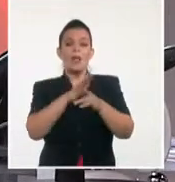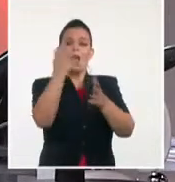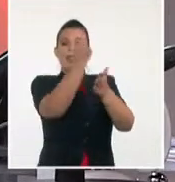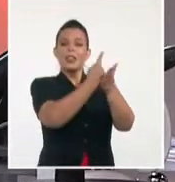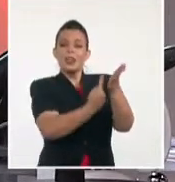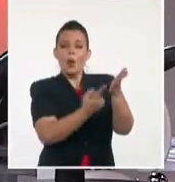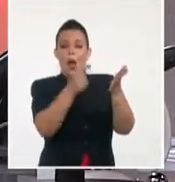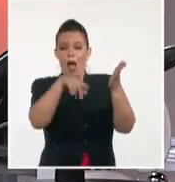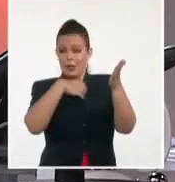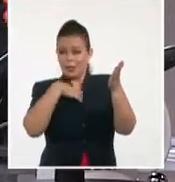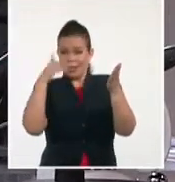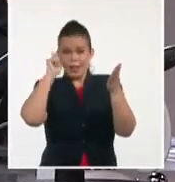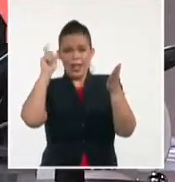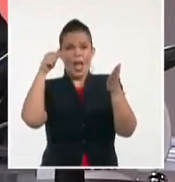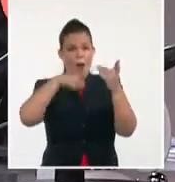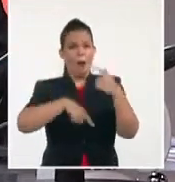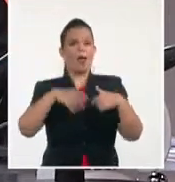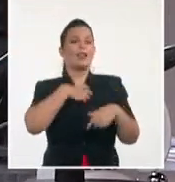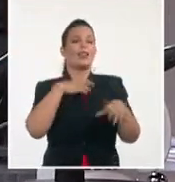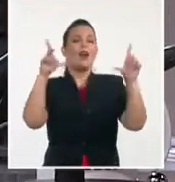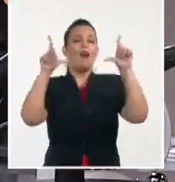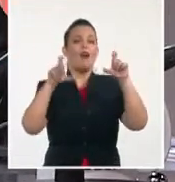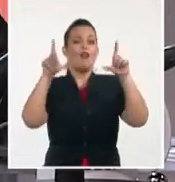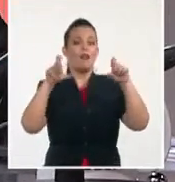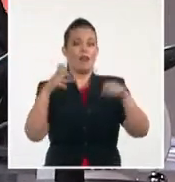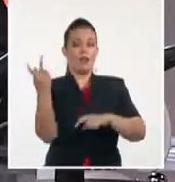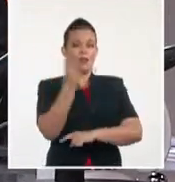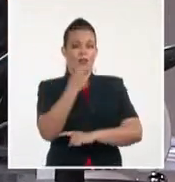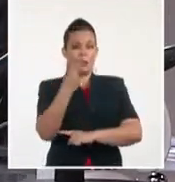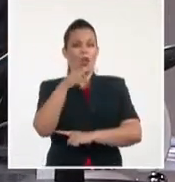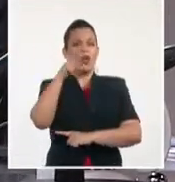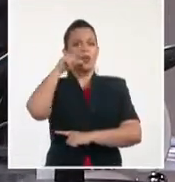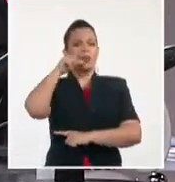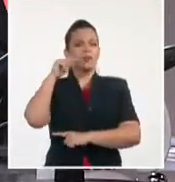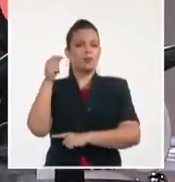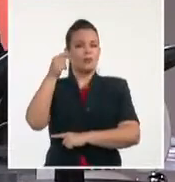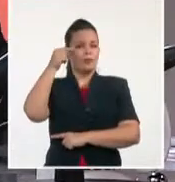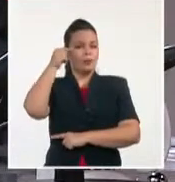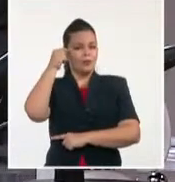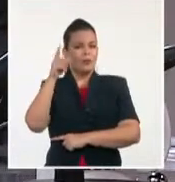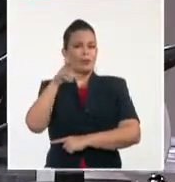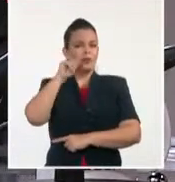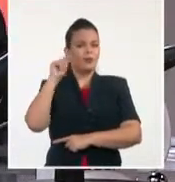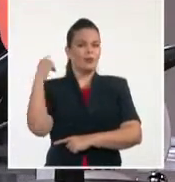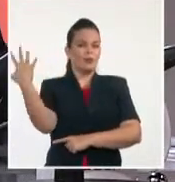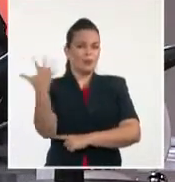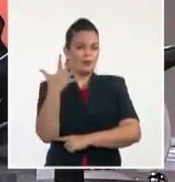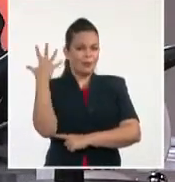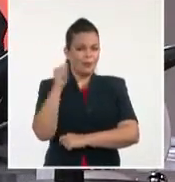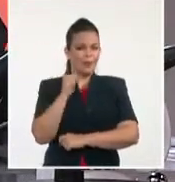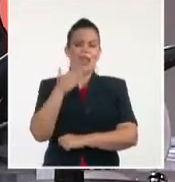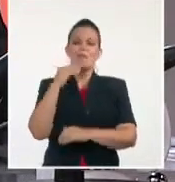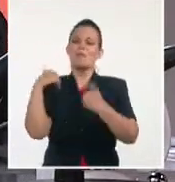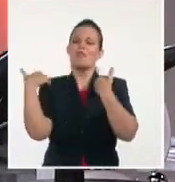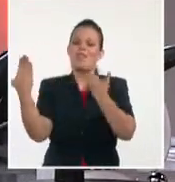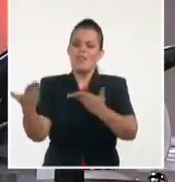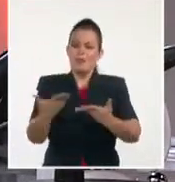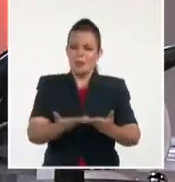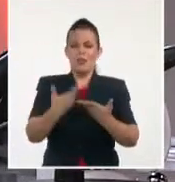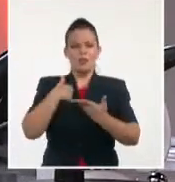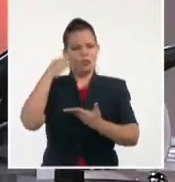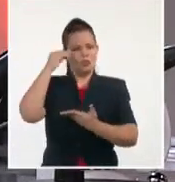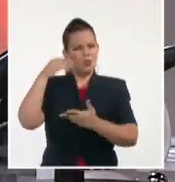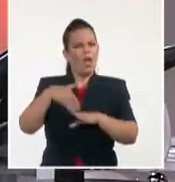aquí la foto de Durán y el doctor Rubiera juntos. Bienvenido, doctor Durán, sé que estaba en una reunión importante